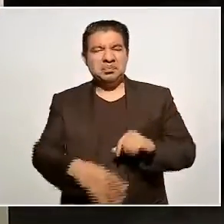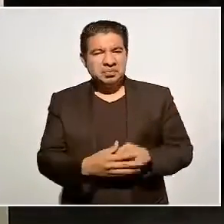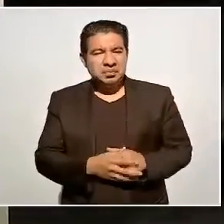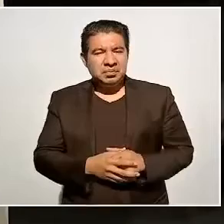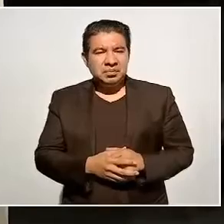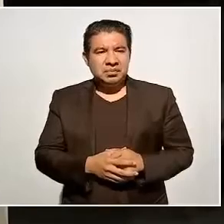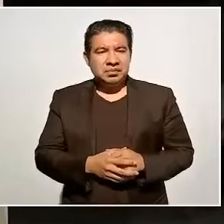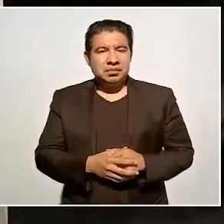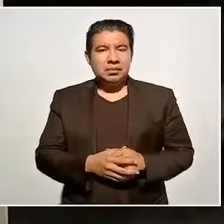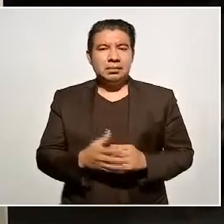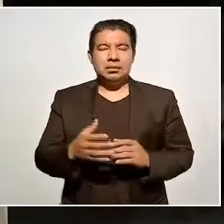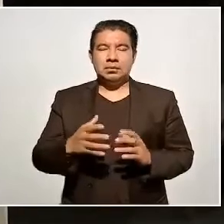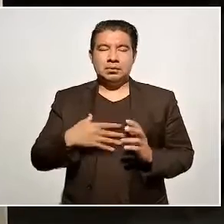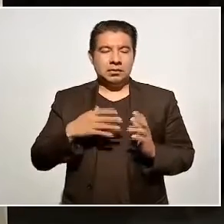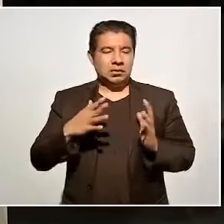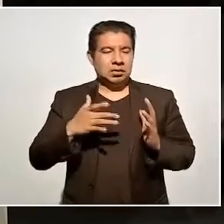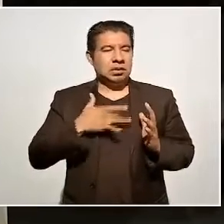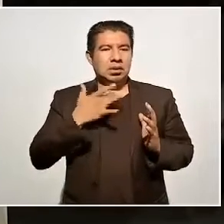Se entregaron